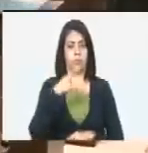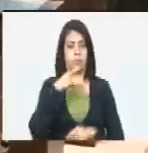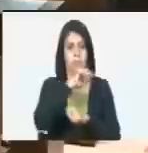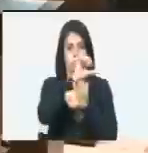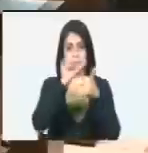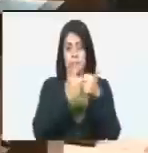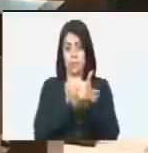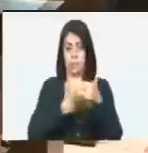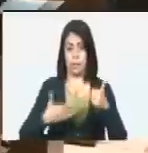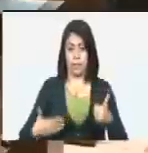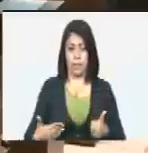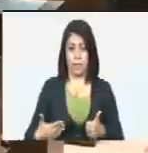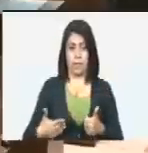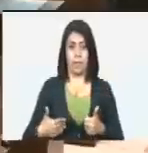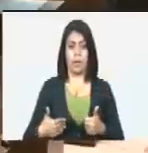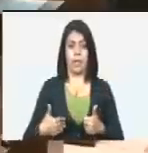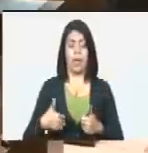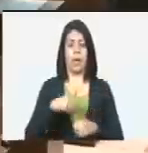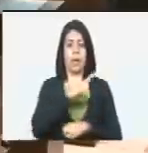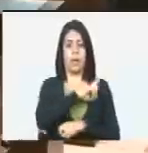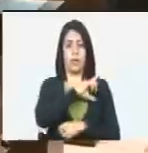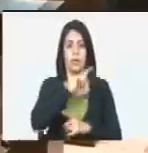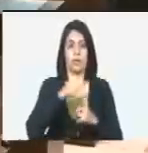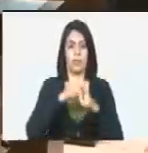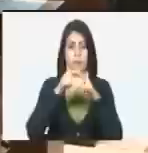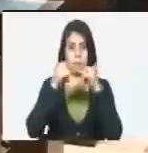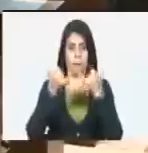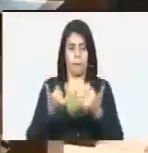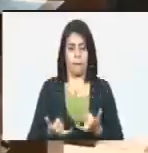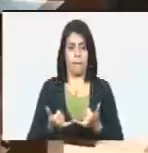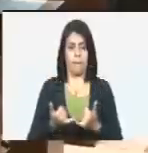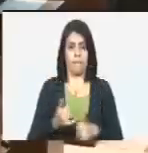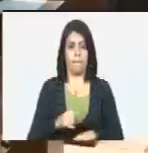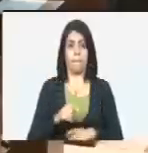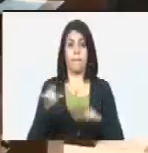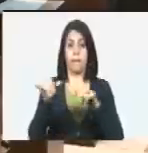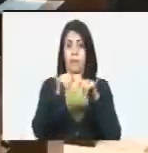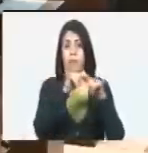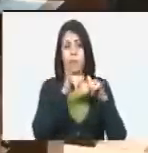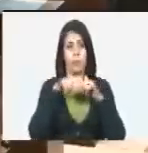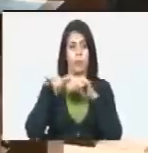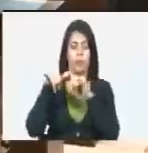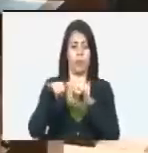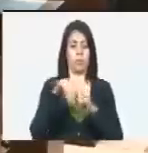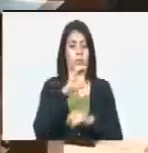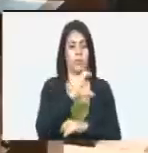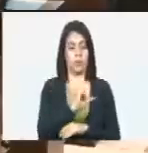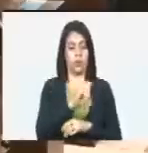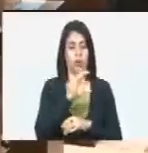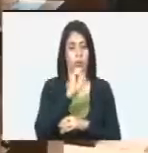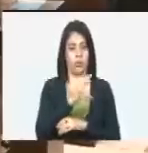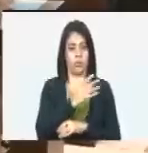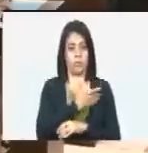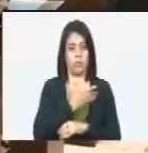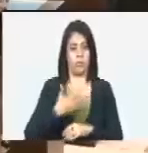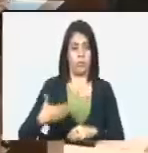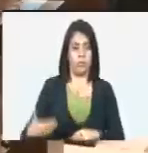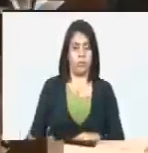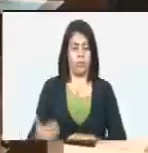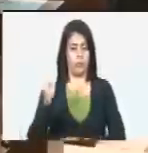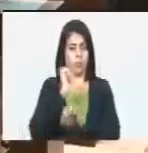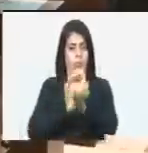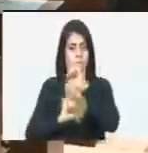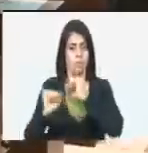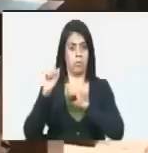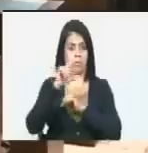vicepresidenta ejecutora en esta materia, tanto en el Consejo Presidencial para la Defensa del